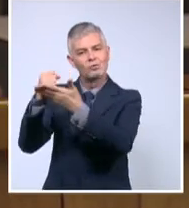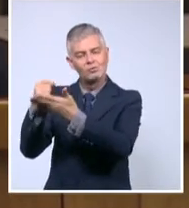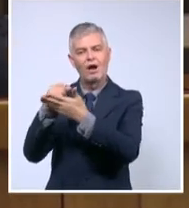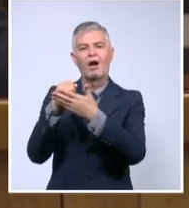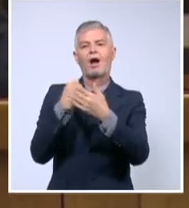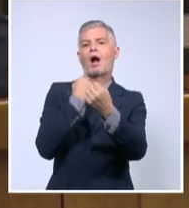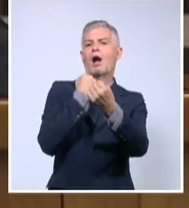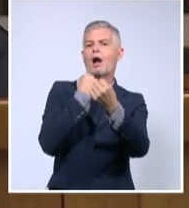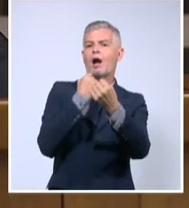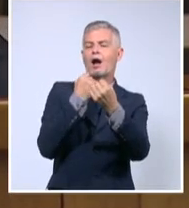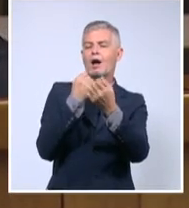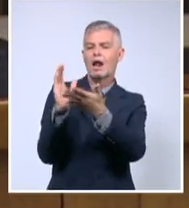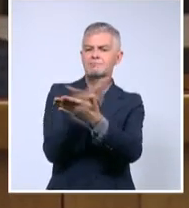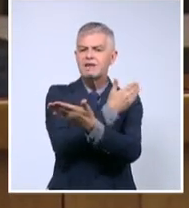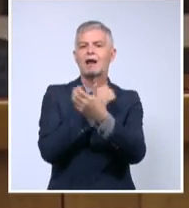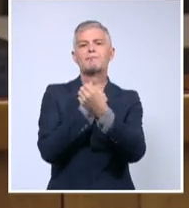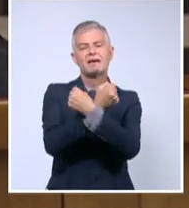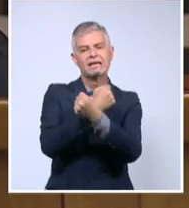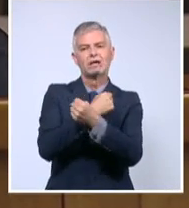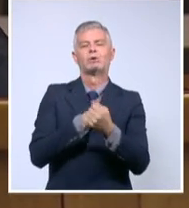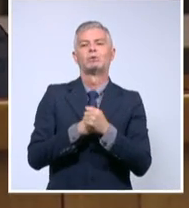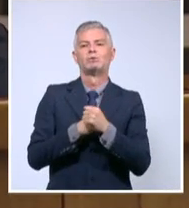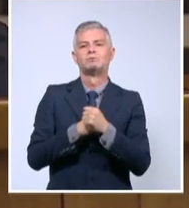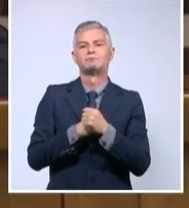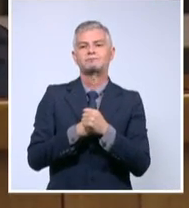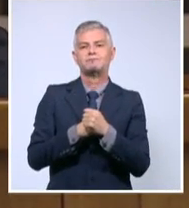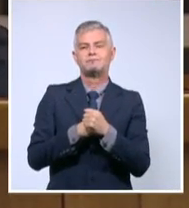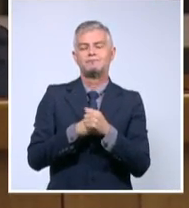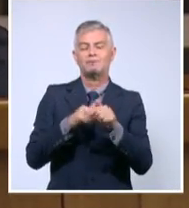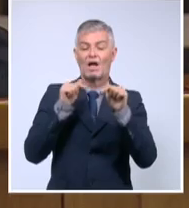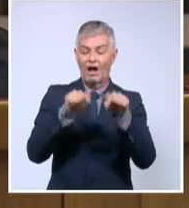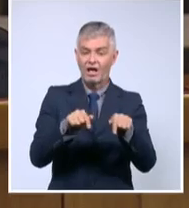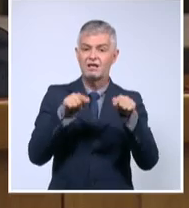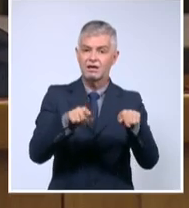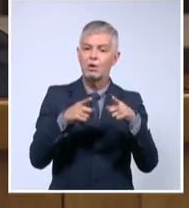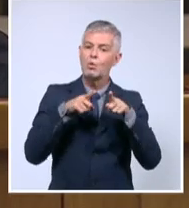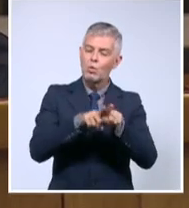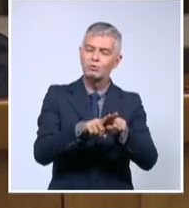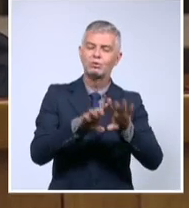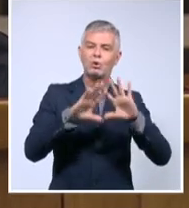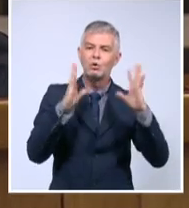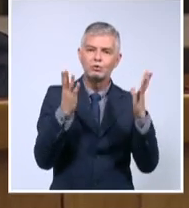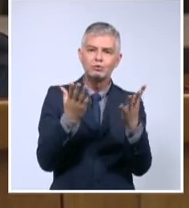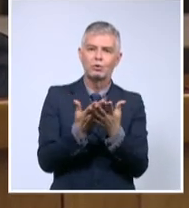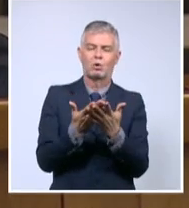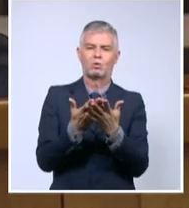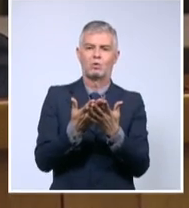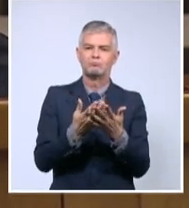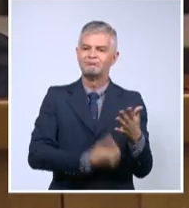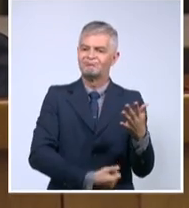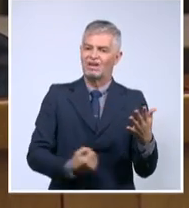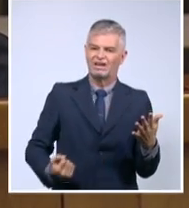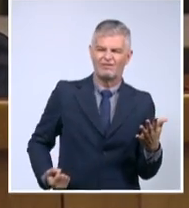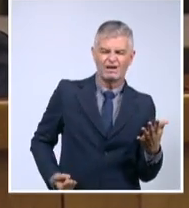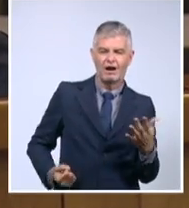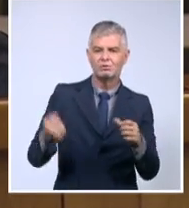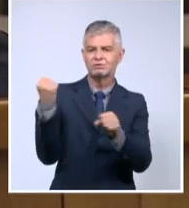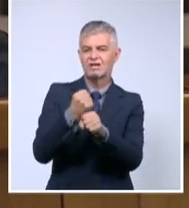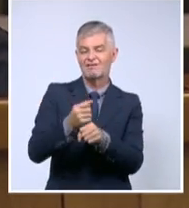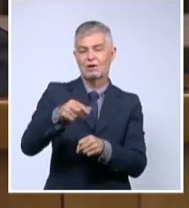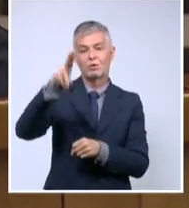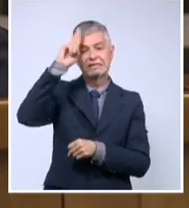y a honrar el código hipocrático que acompaña en la conciencia y en el corazón a nuestros abnegados trabajadores de la